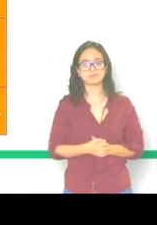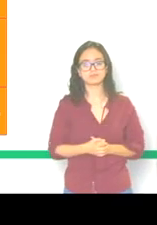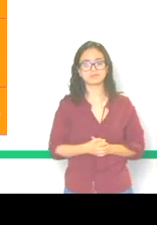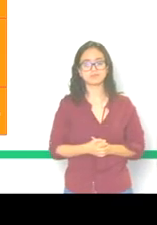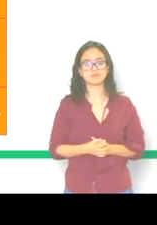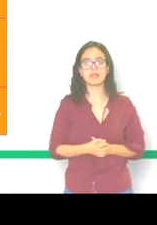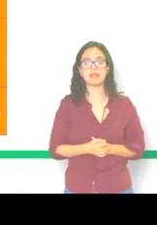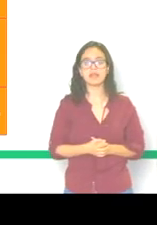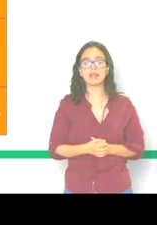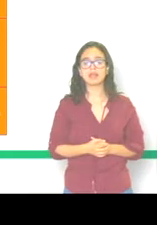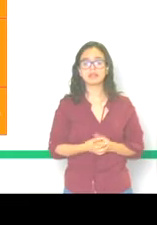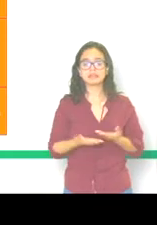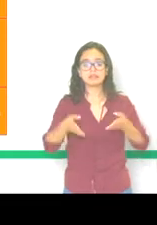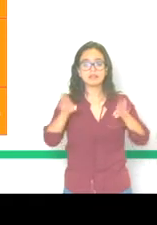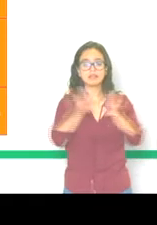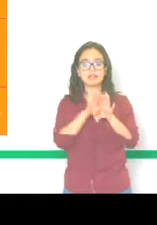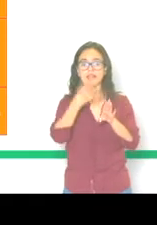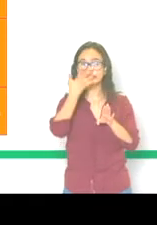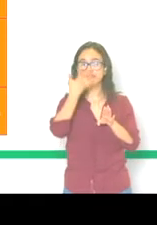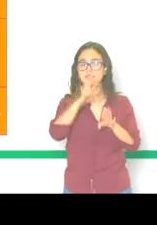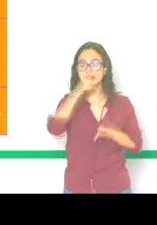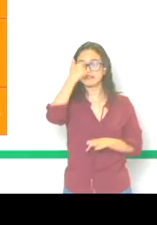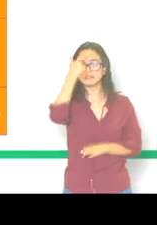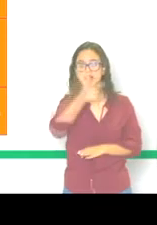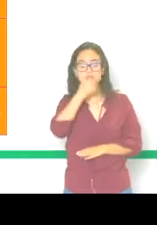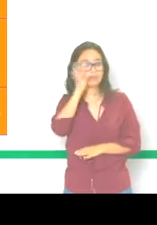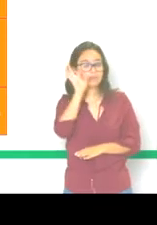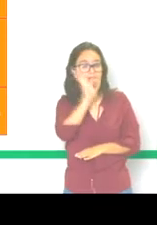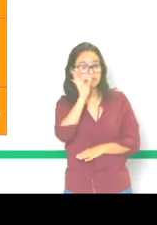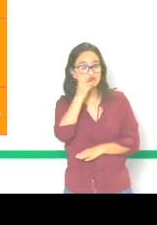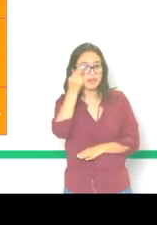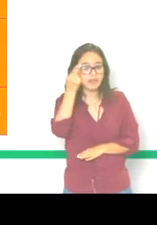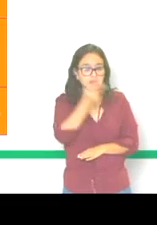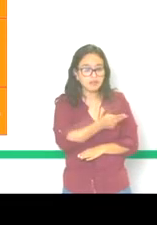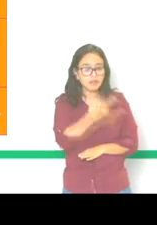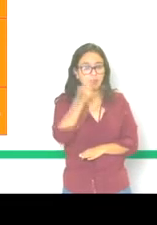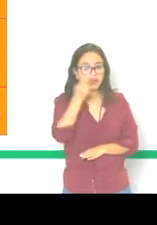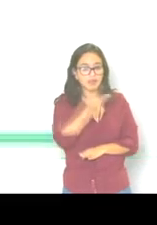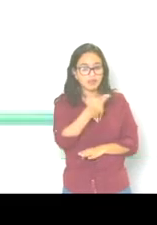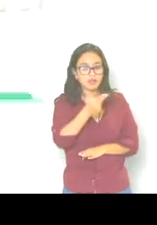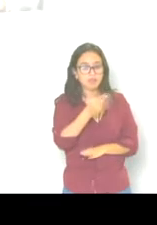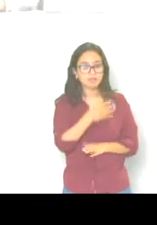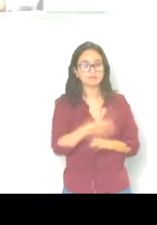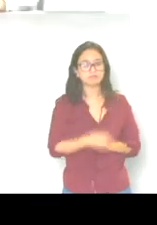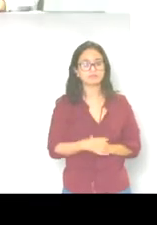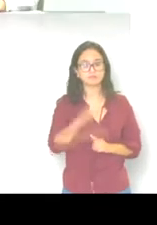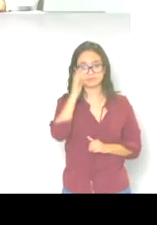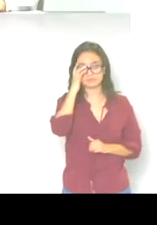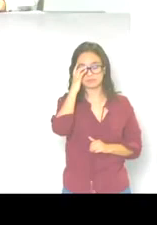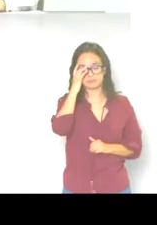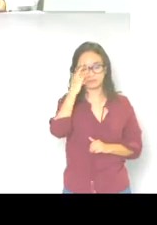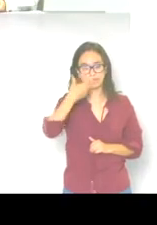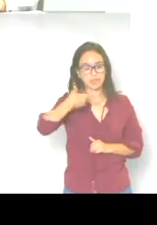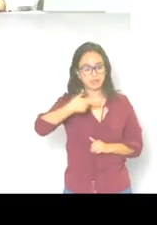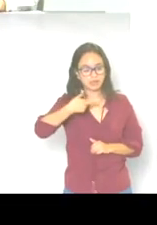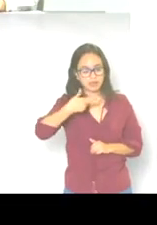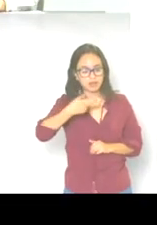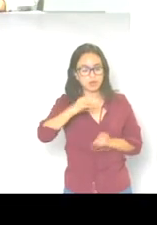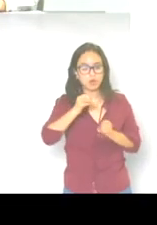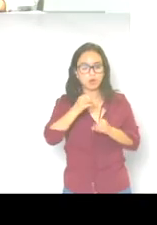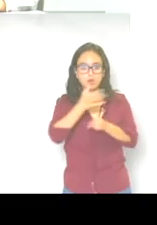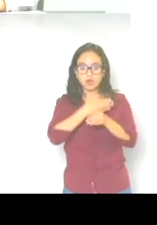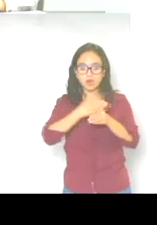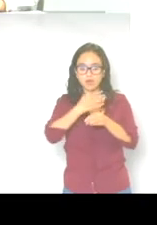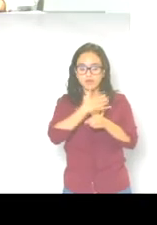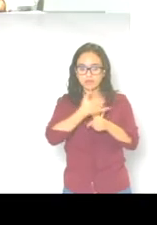a las 10 de la noche, es decir, si usted requiere y necesita acudir a un restaurante o a una